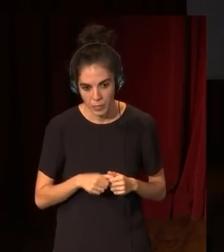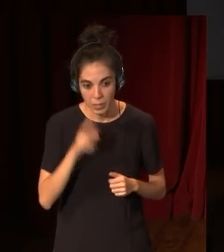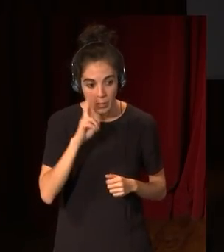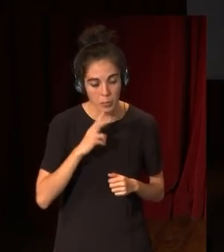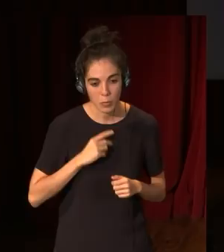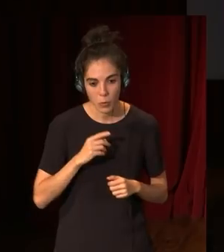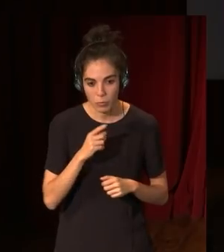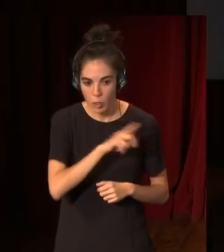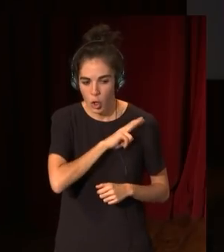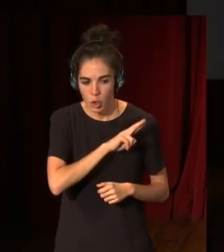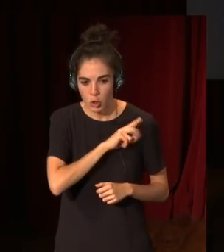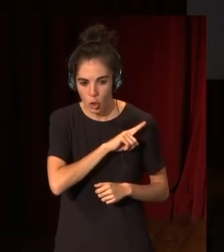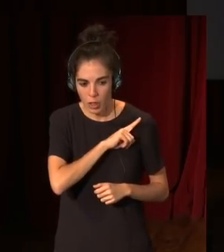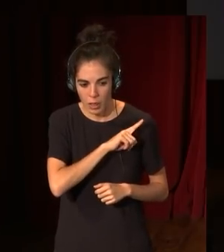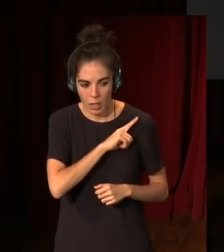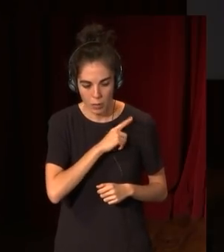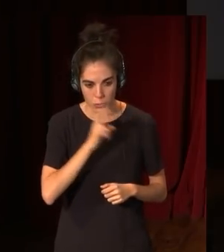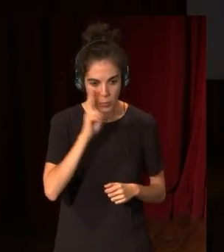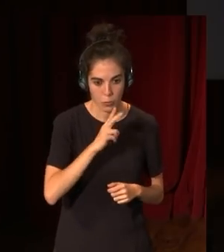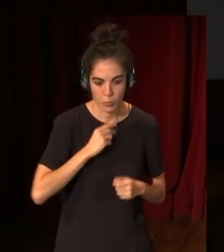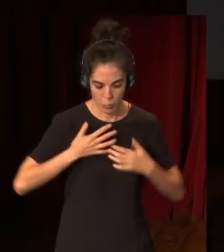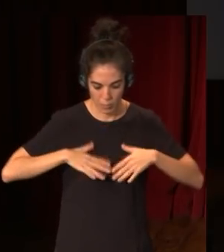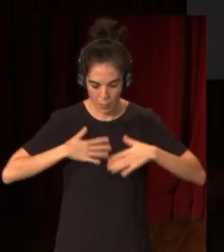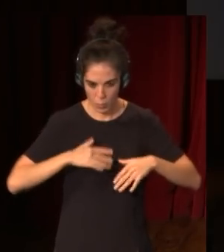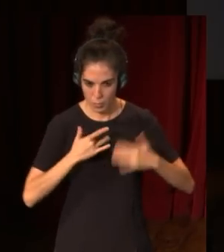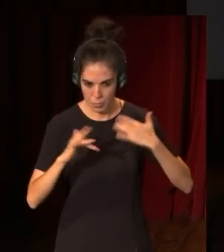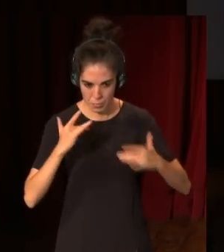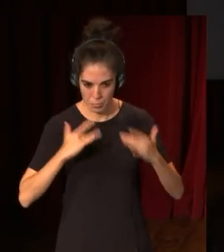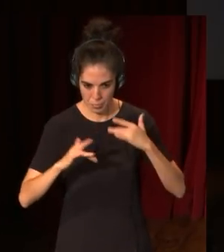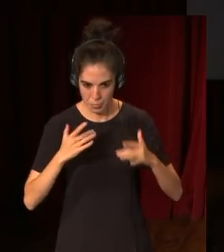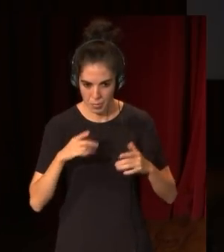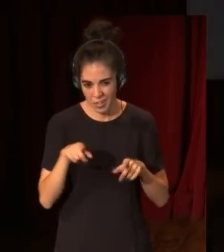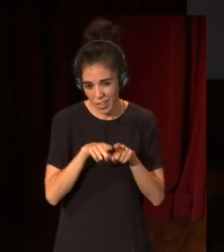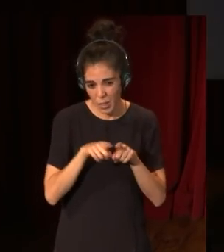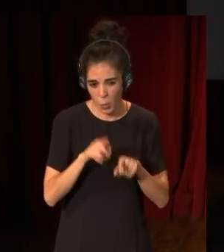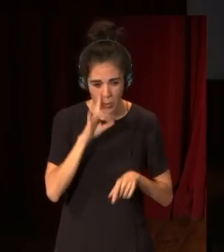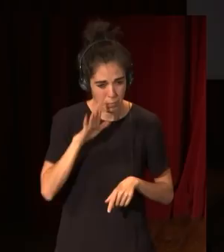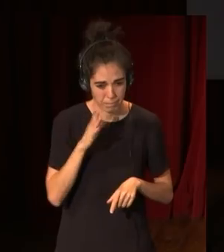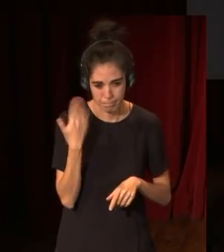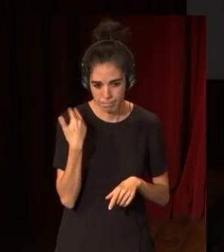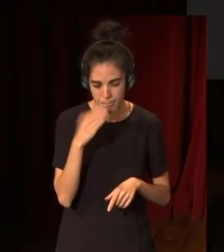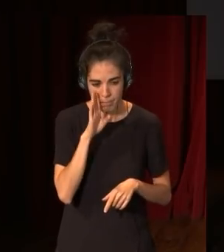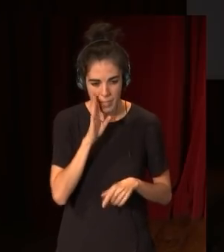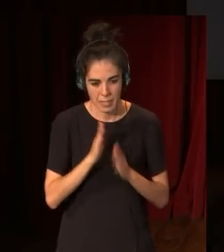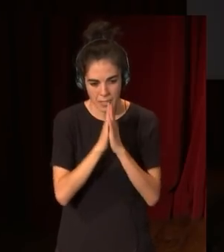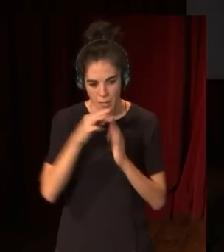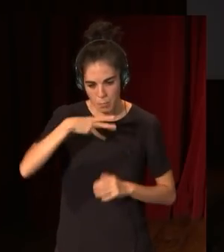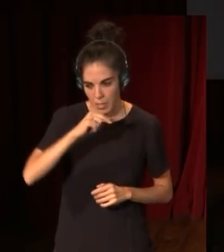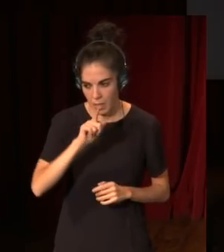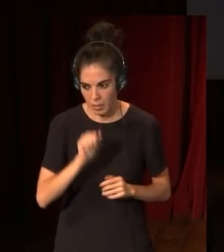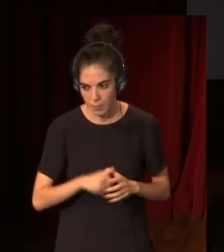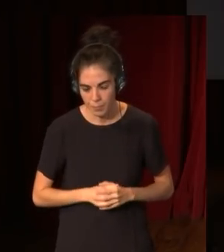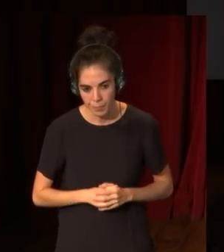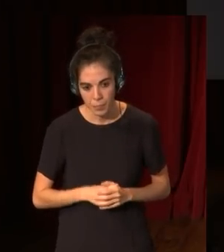vestidos con estas armaduras brillantes que recuerdan las del propio sanmiguel en estas obras también podemos ver como